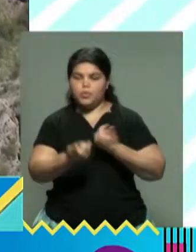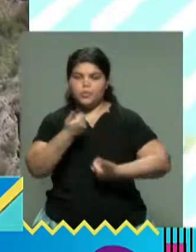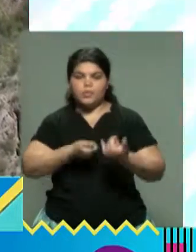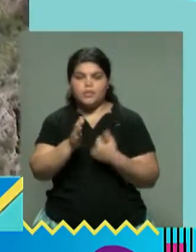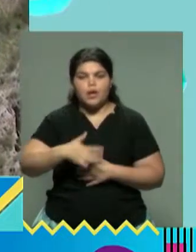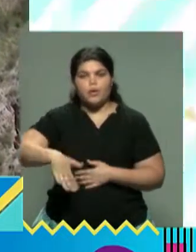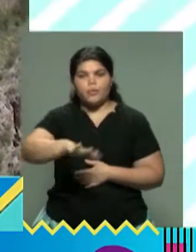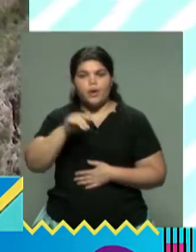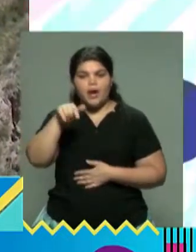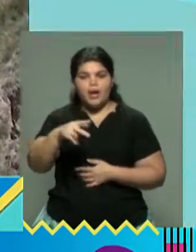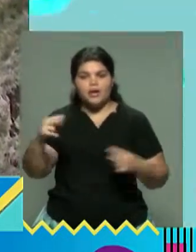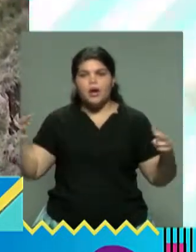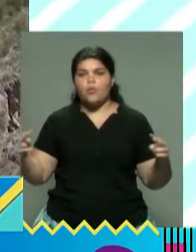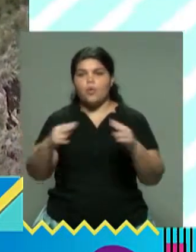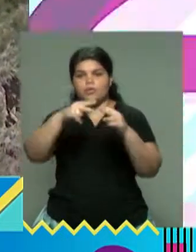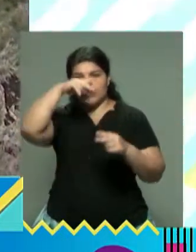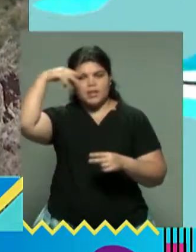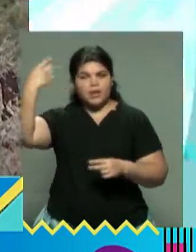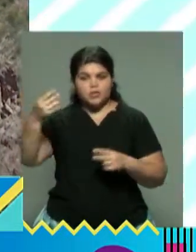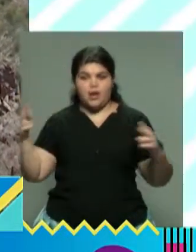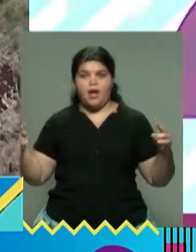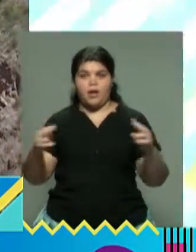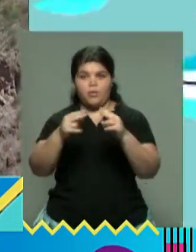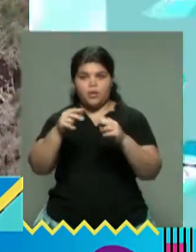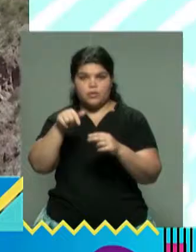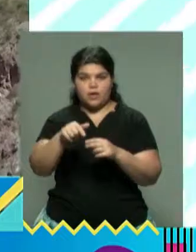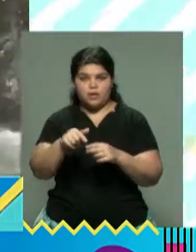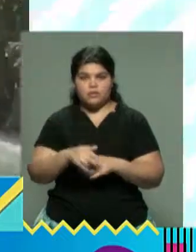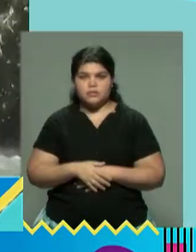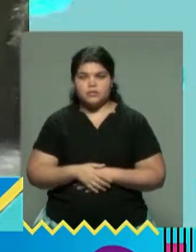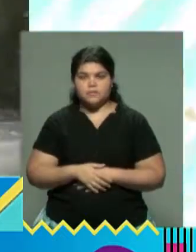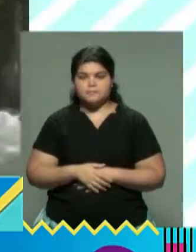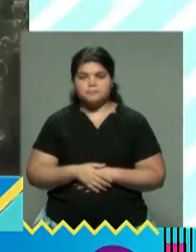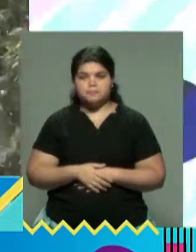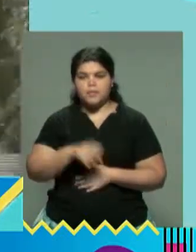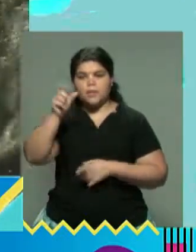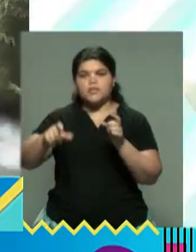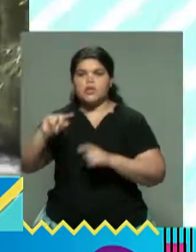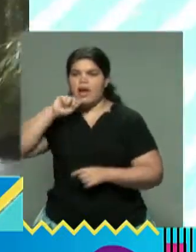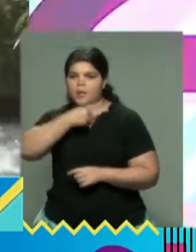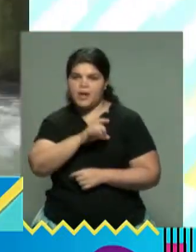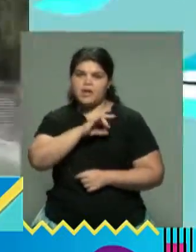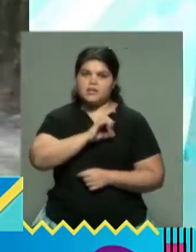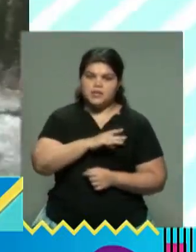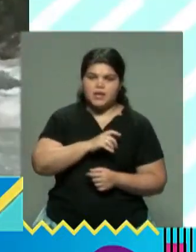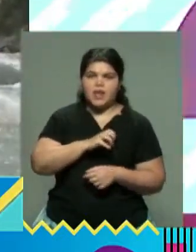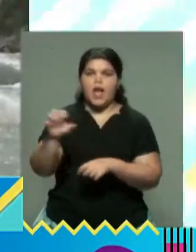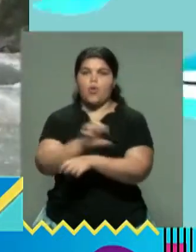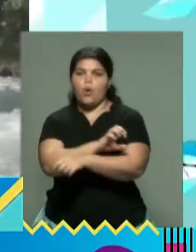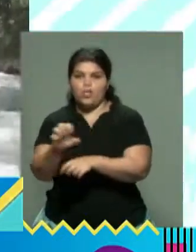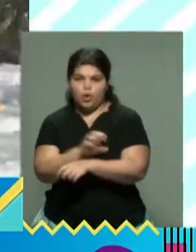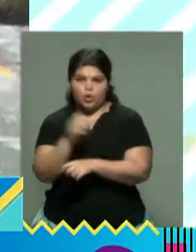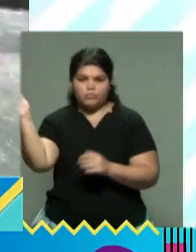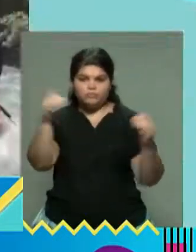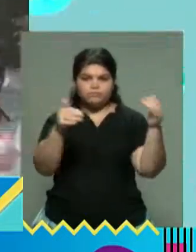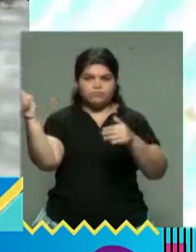un encuentro internacional porque vino gente de Alemania, de Chile, de Ecuador,